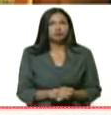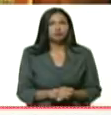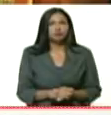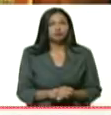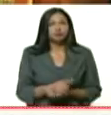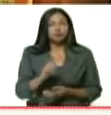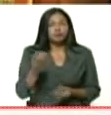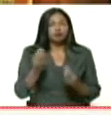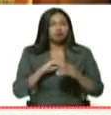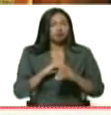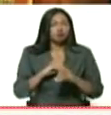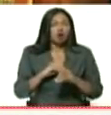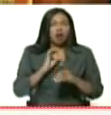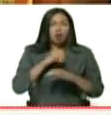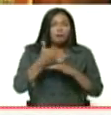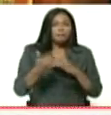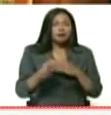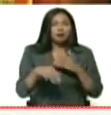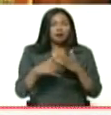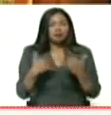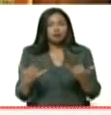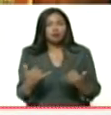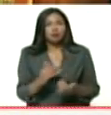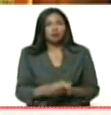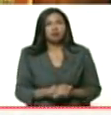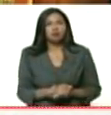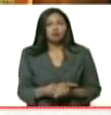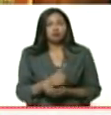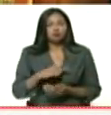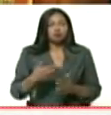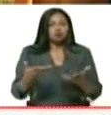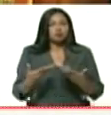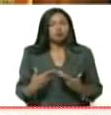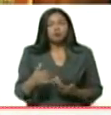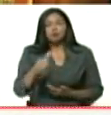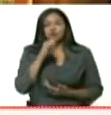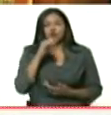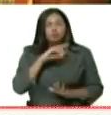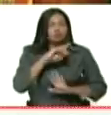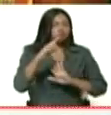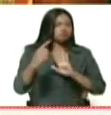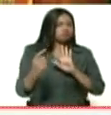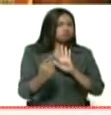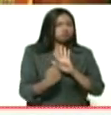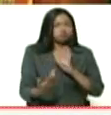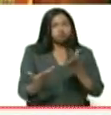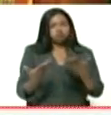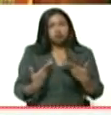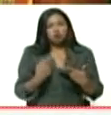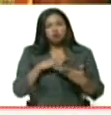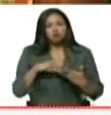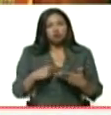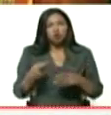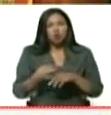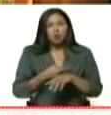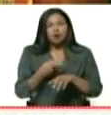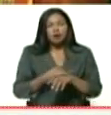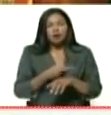hemos actualizado los planes. Hemos recibido un informe muy completo del